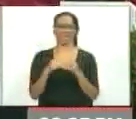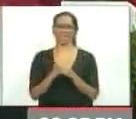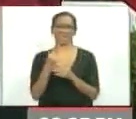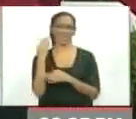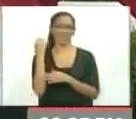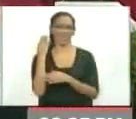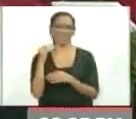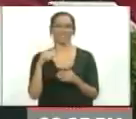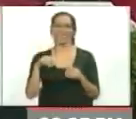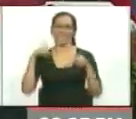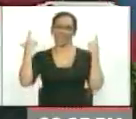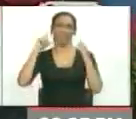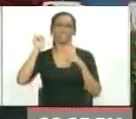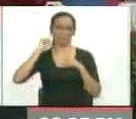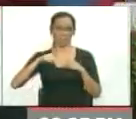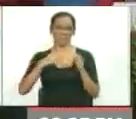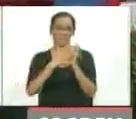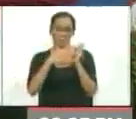aplaudir.